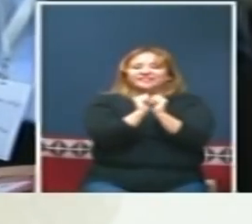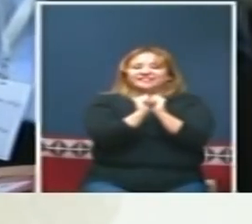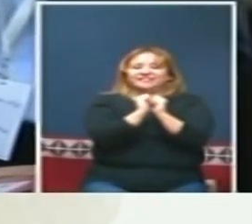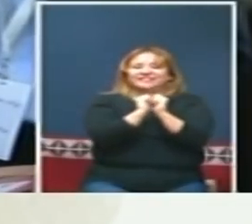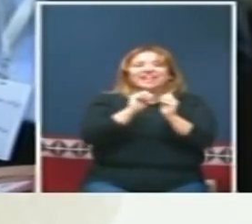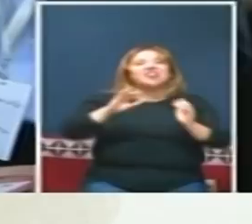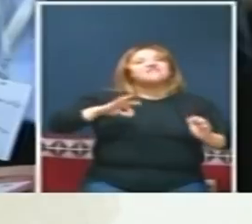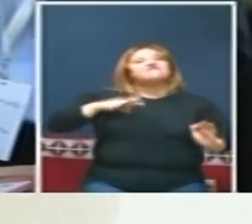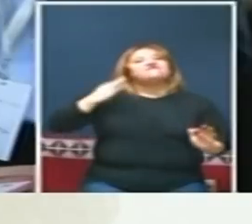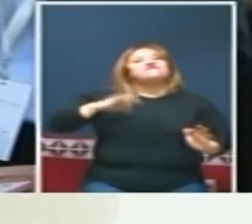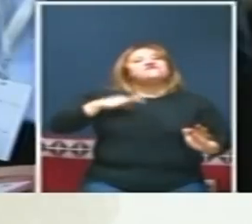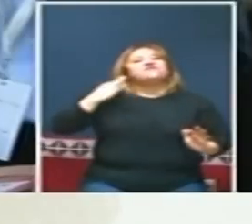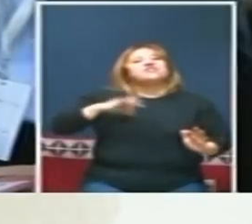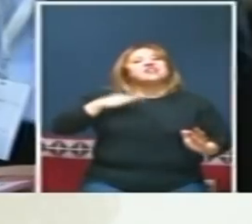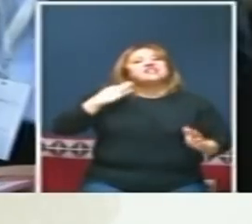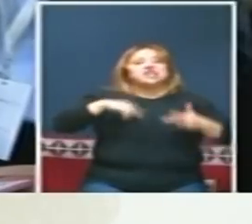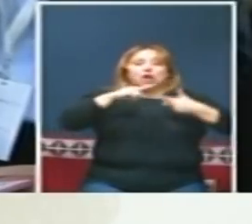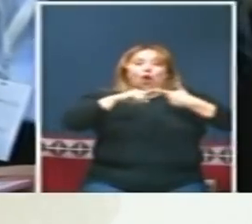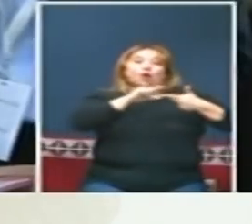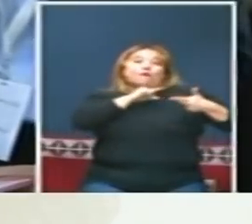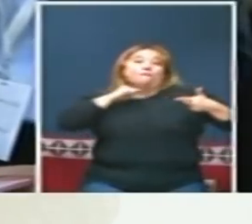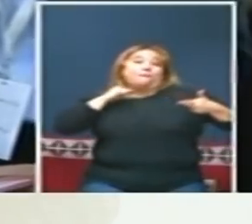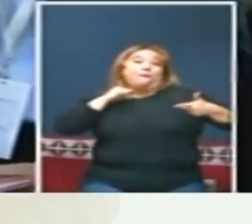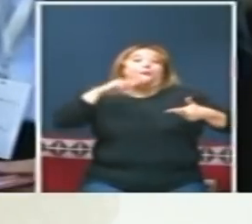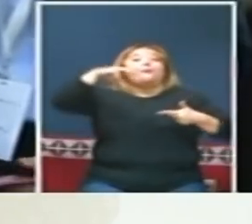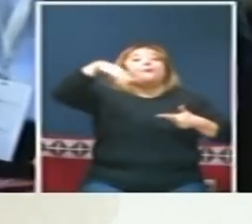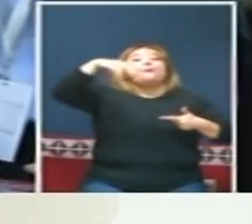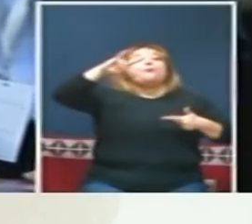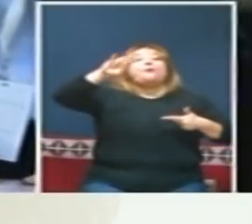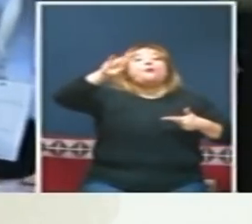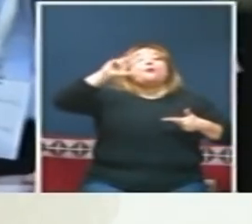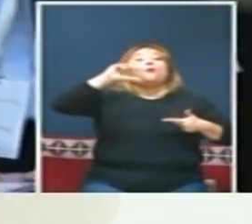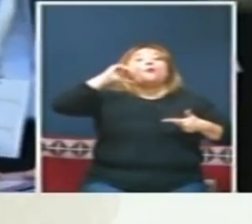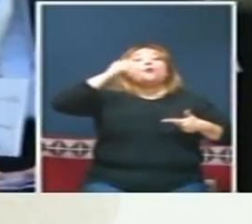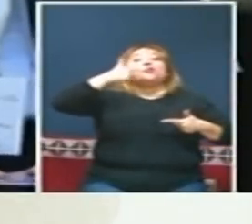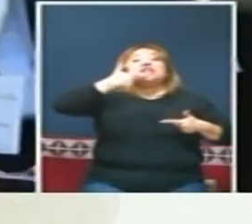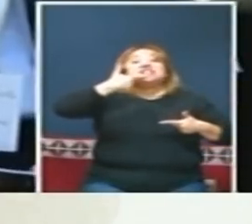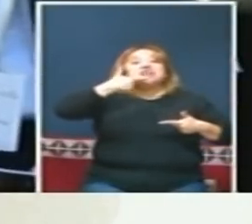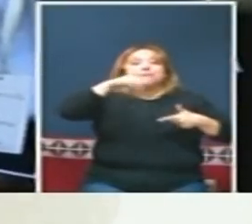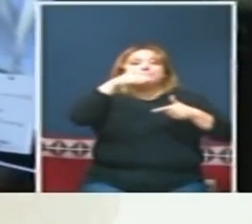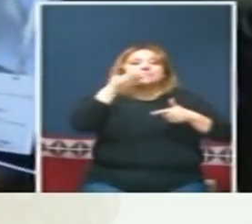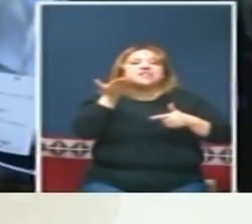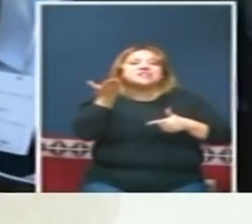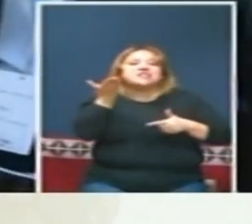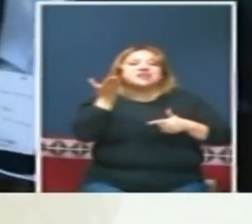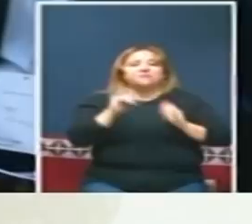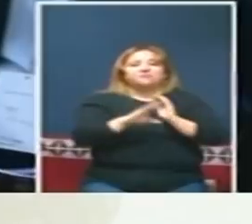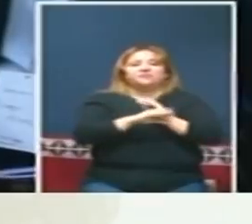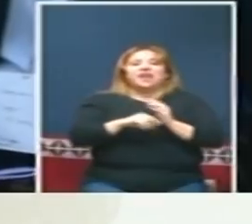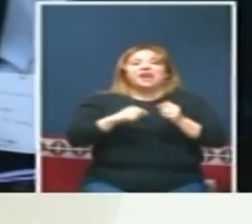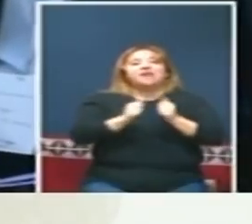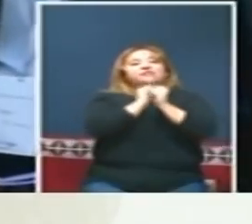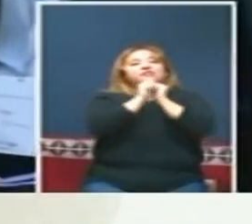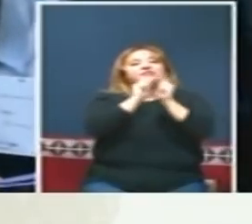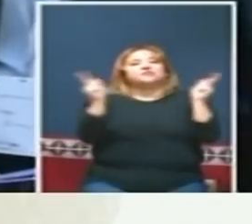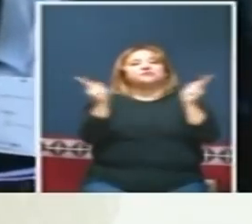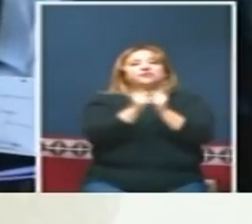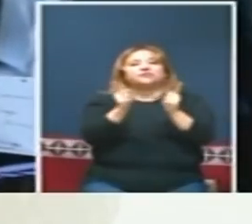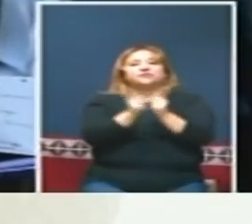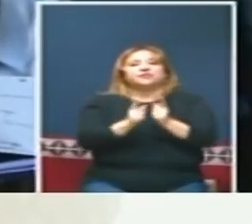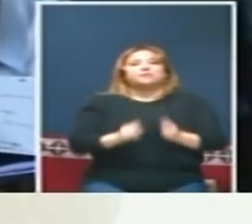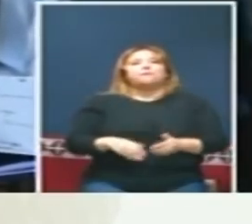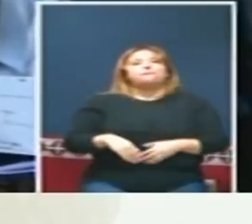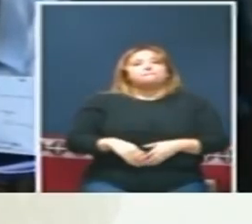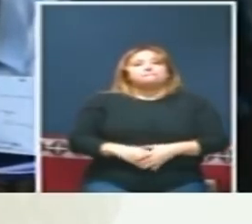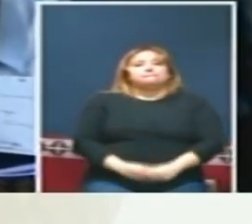acotada de la vida de Carlos de Dios Muria, si te parece. Así que vamos a pedirle a nuestro director entonces la biografía de Carlos de Dios